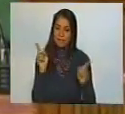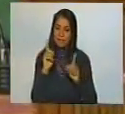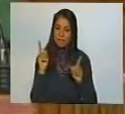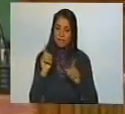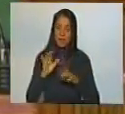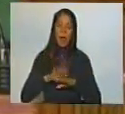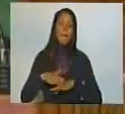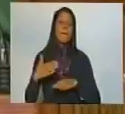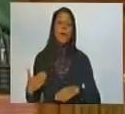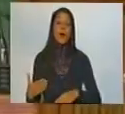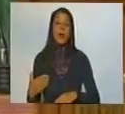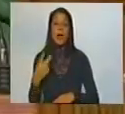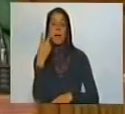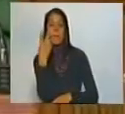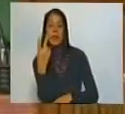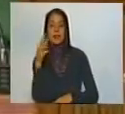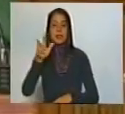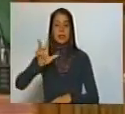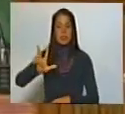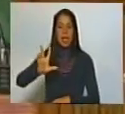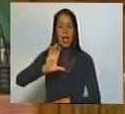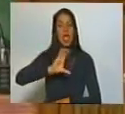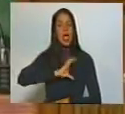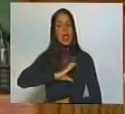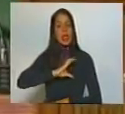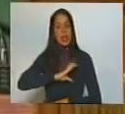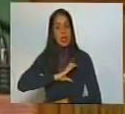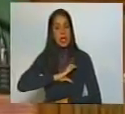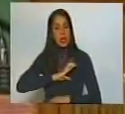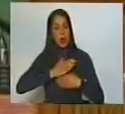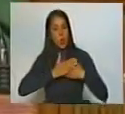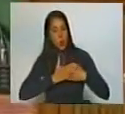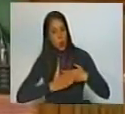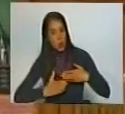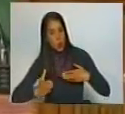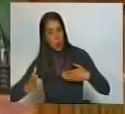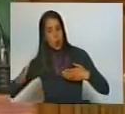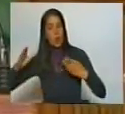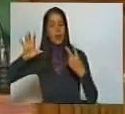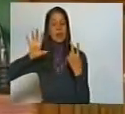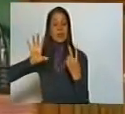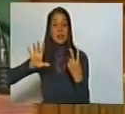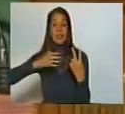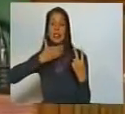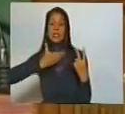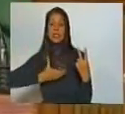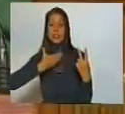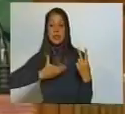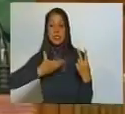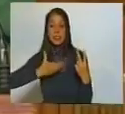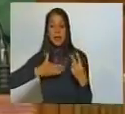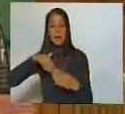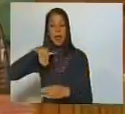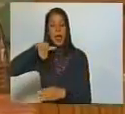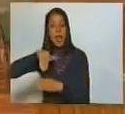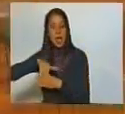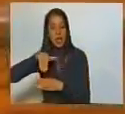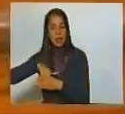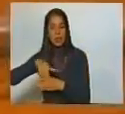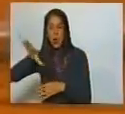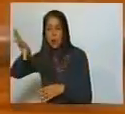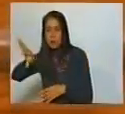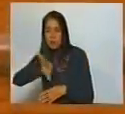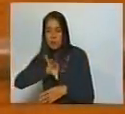Porque del 23 de enero al 7 de diciembre, cuando hay las elecciones que eligen a Rómulo Betancourt